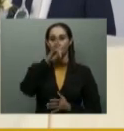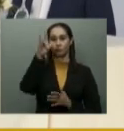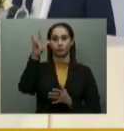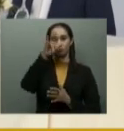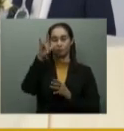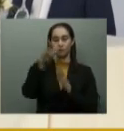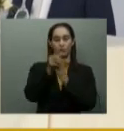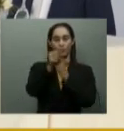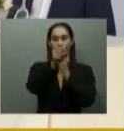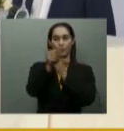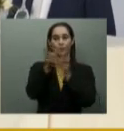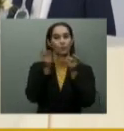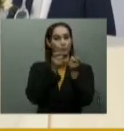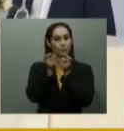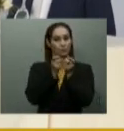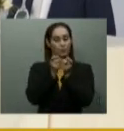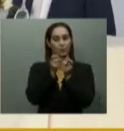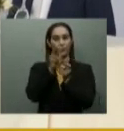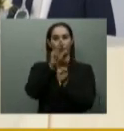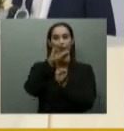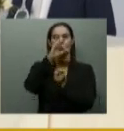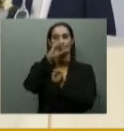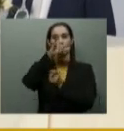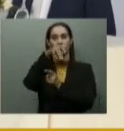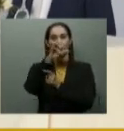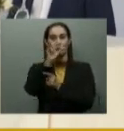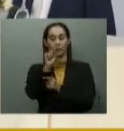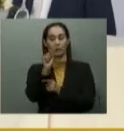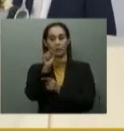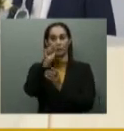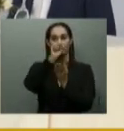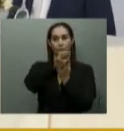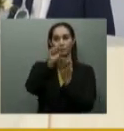que deberán de ir